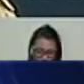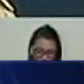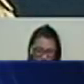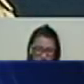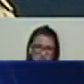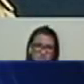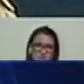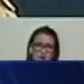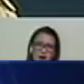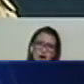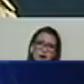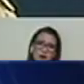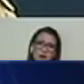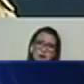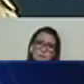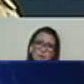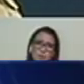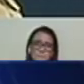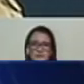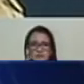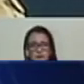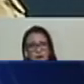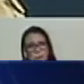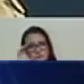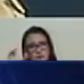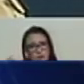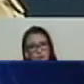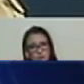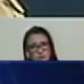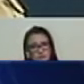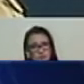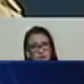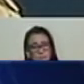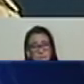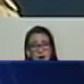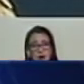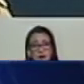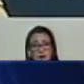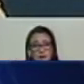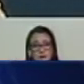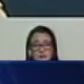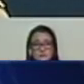como un castillo de naipes, el señor Henry Falcón, obtuvo